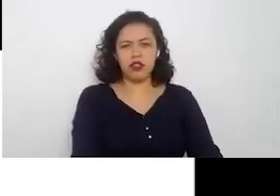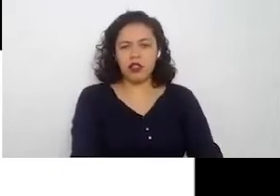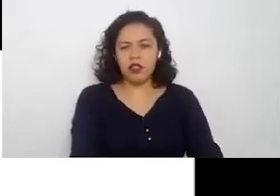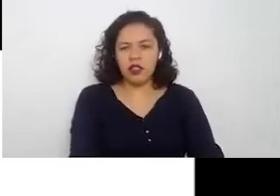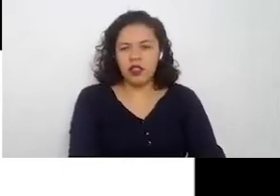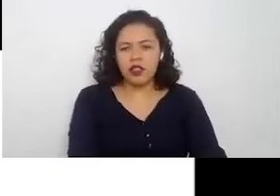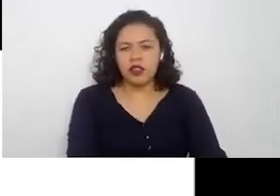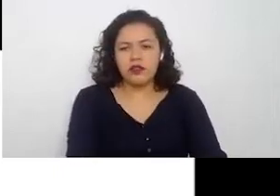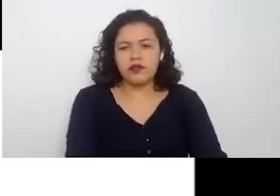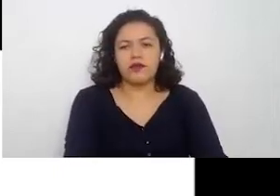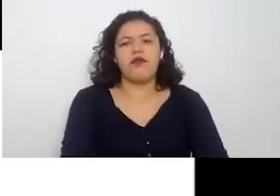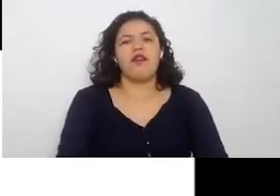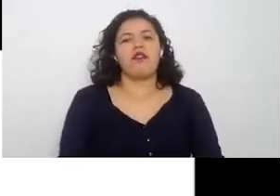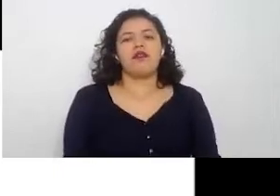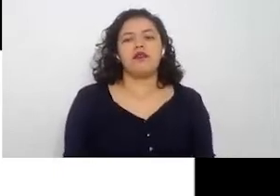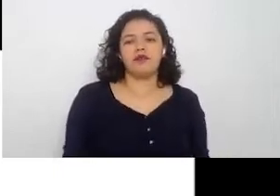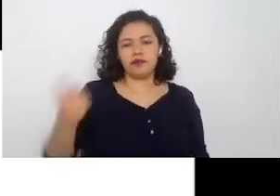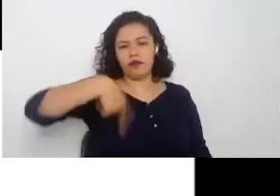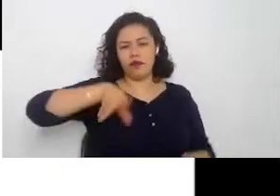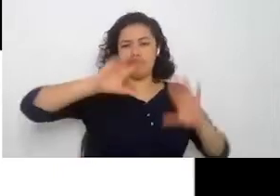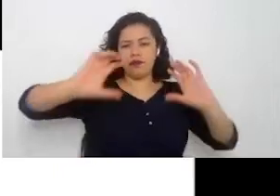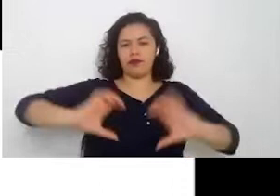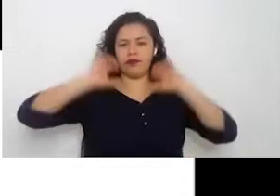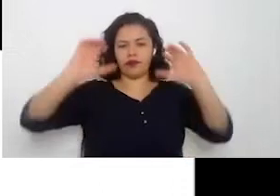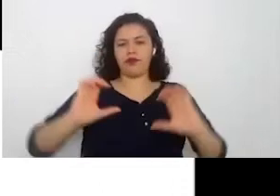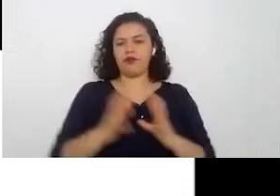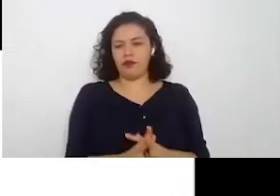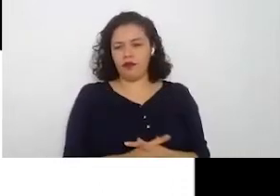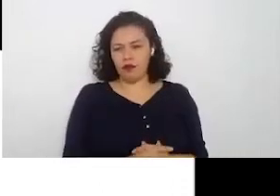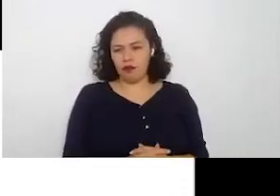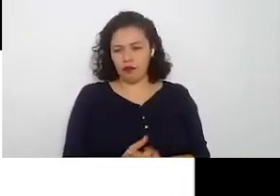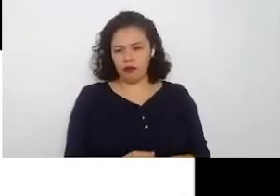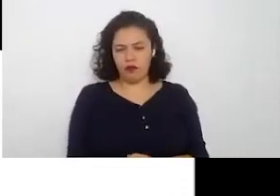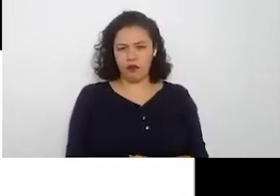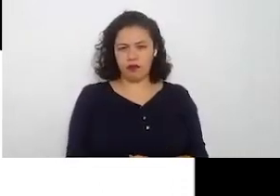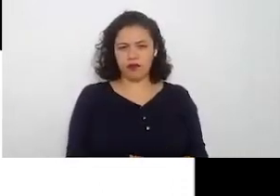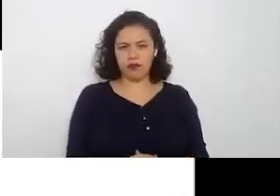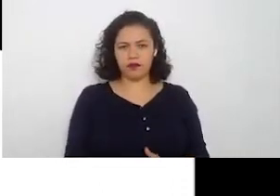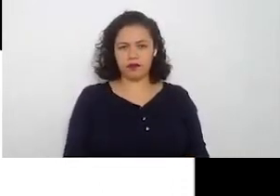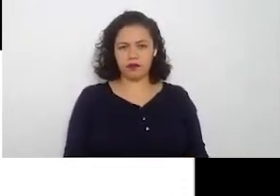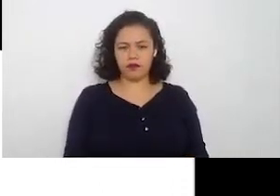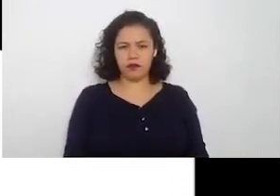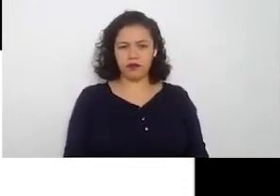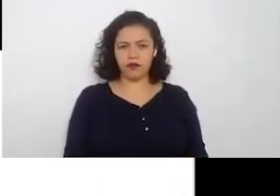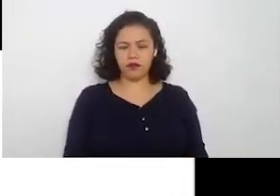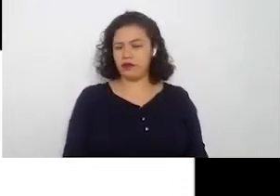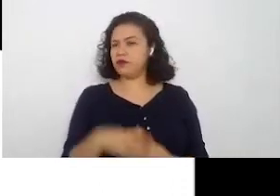¿Sí? Tengan cuidado, mucho cuidado, porque una cosa es la autorización para la que fueron